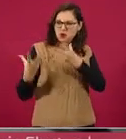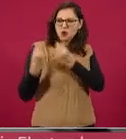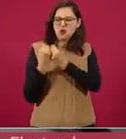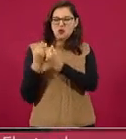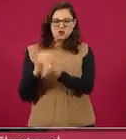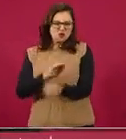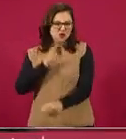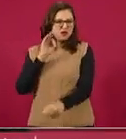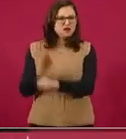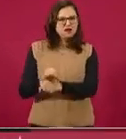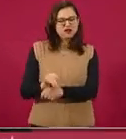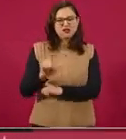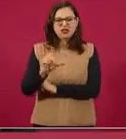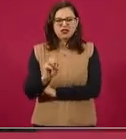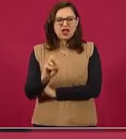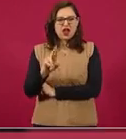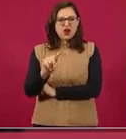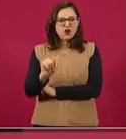Desde hace tiempo